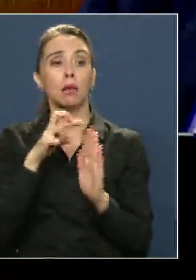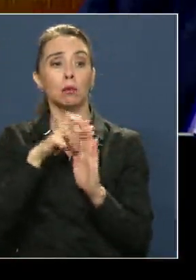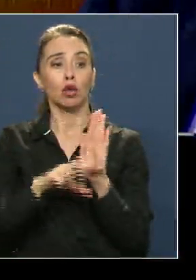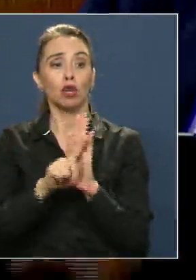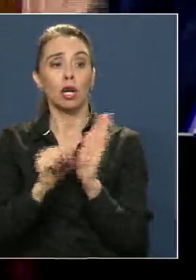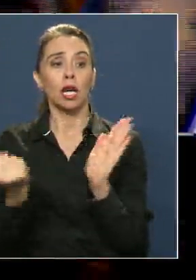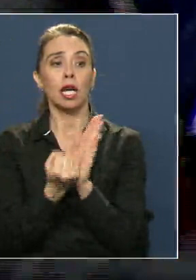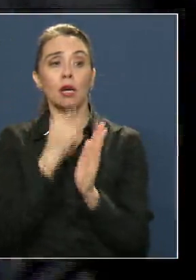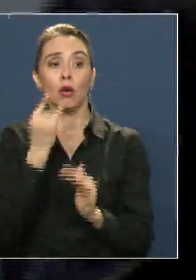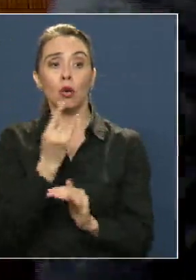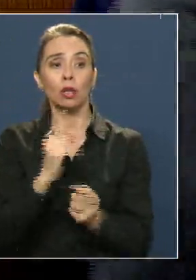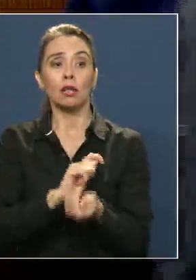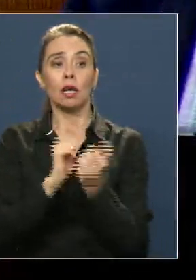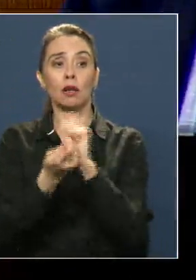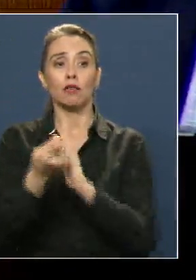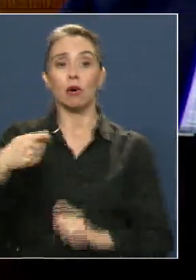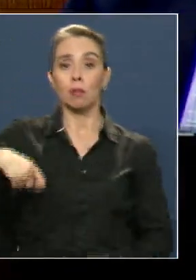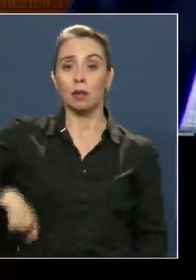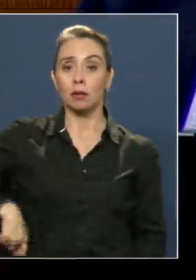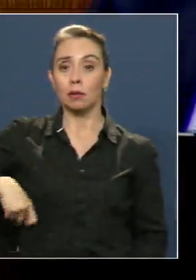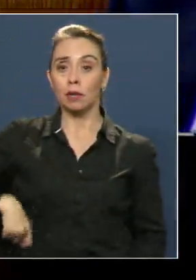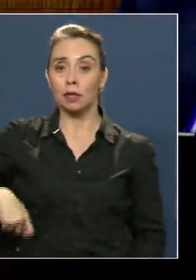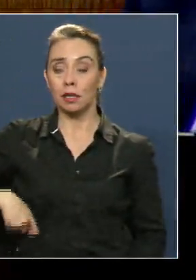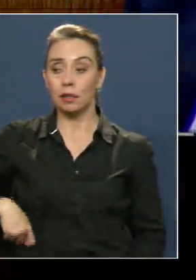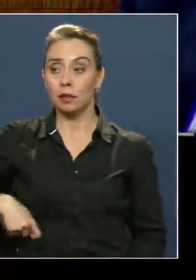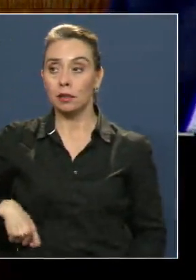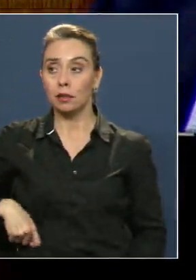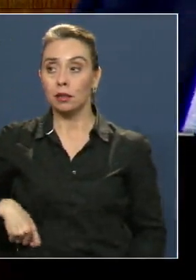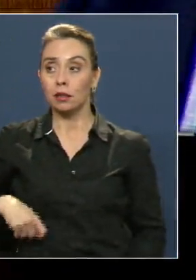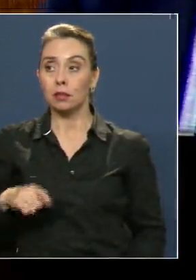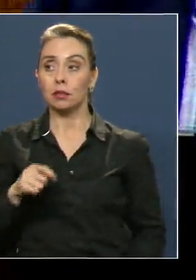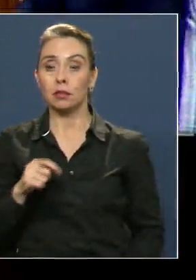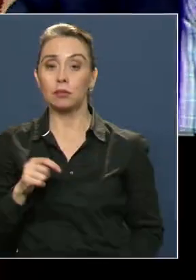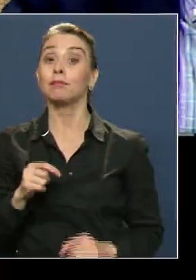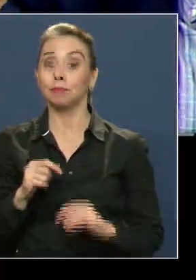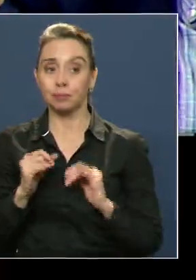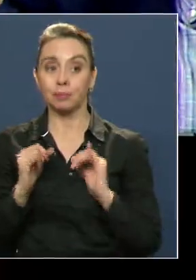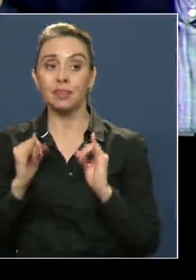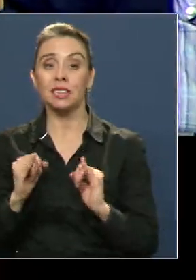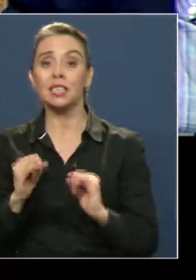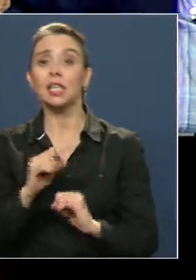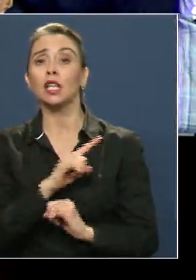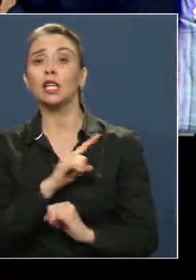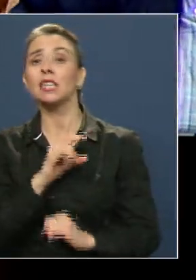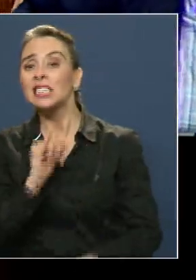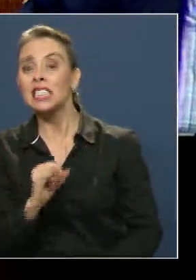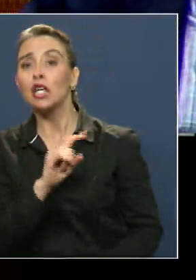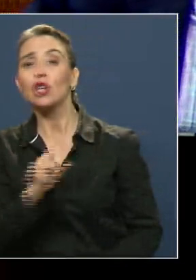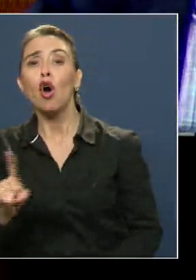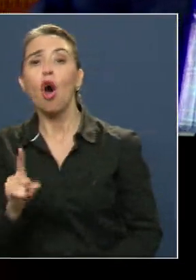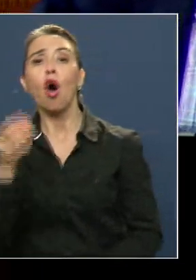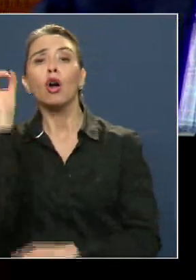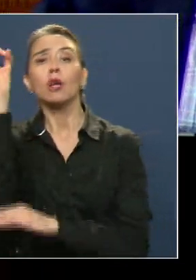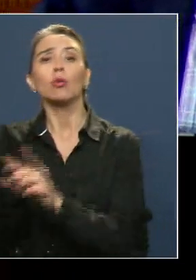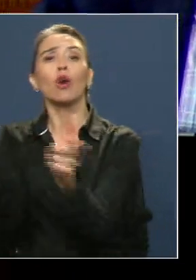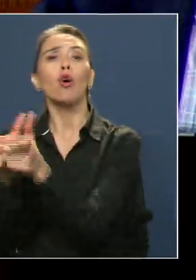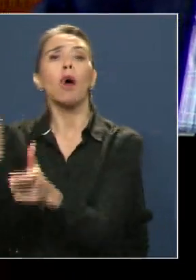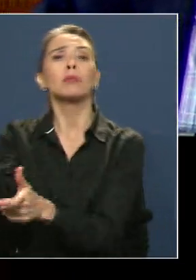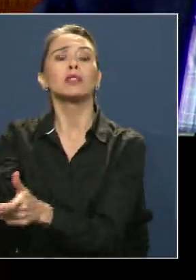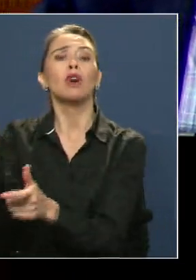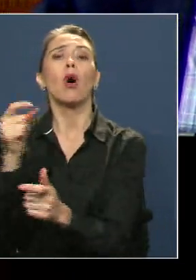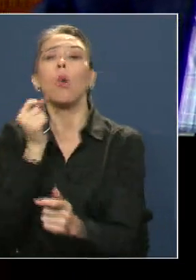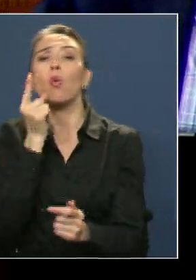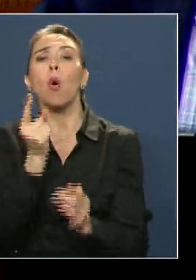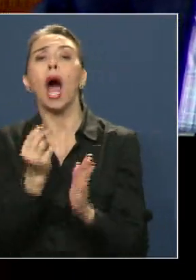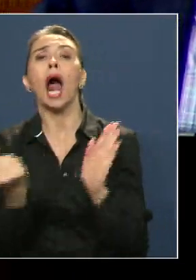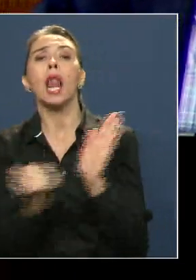sobre el proyecto de reforma de pensiones, pero quiero que deje establecido si hay o no hay comisión en función de la urgencia. ¿O qué tipo de urgencia?